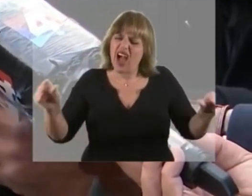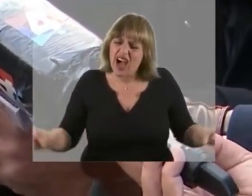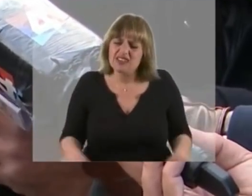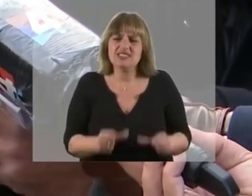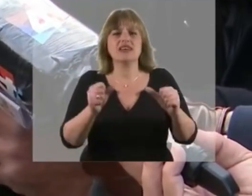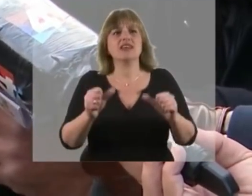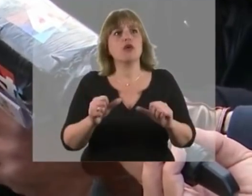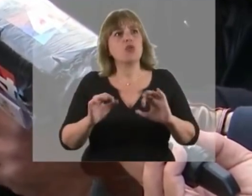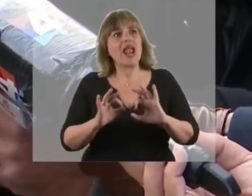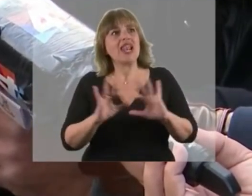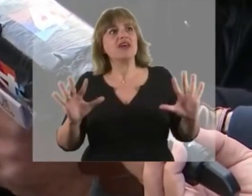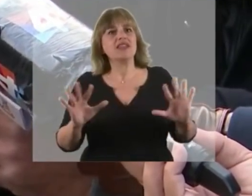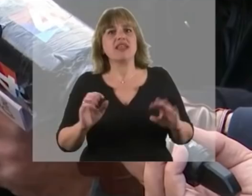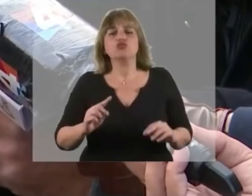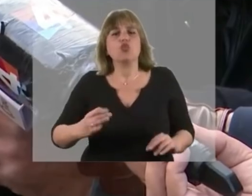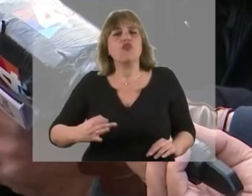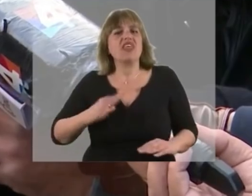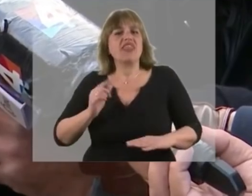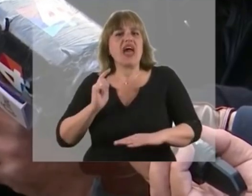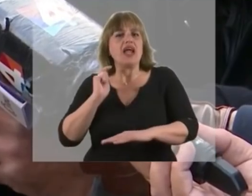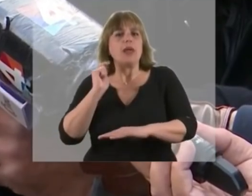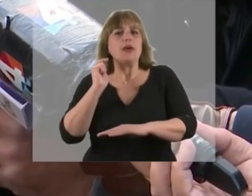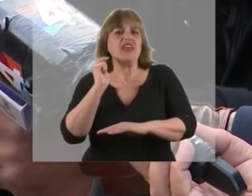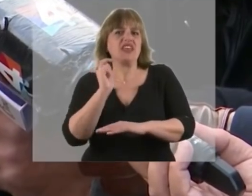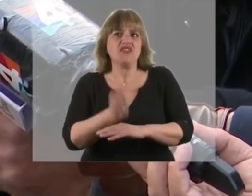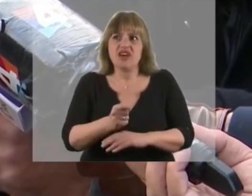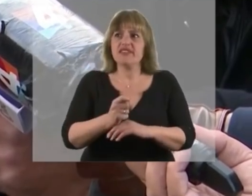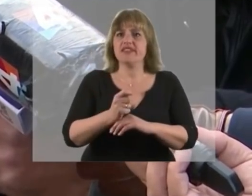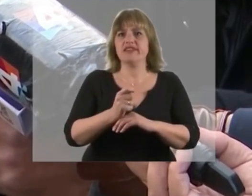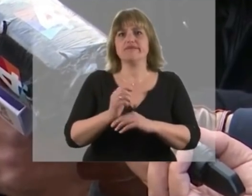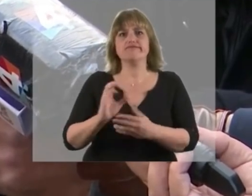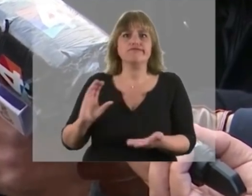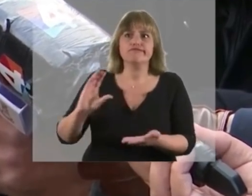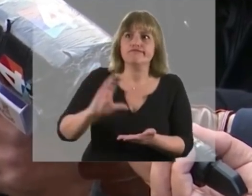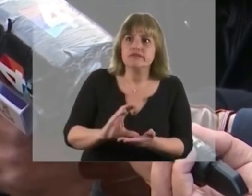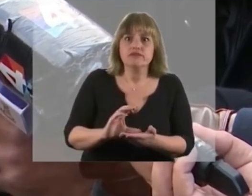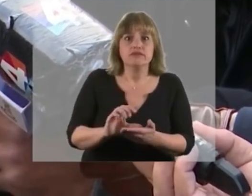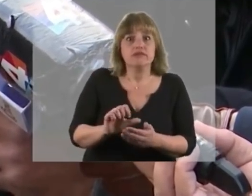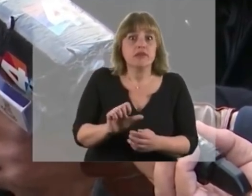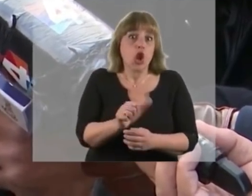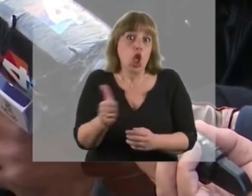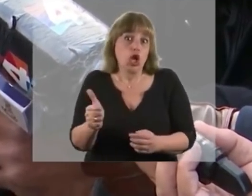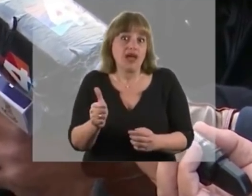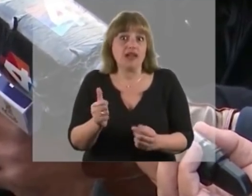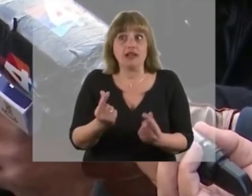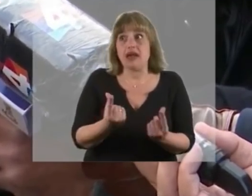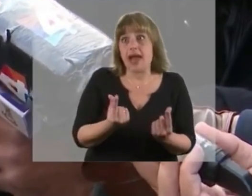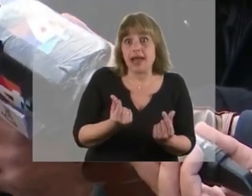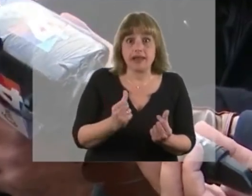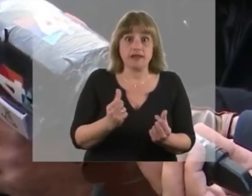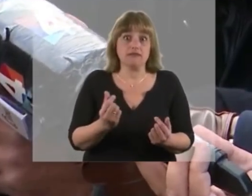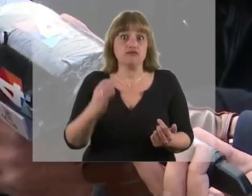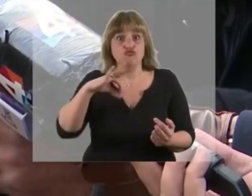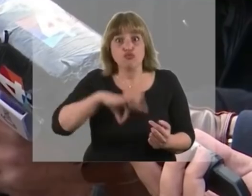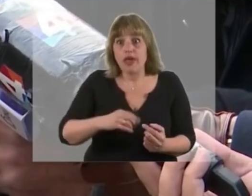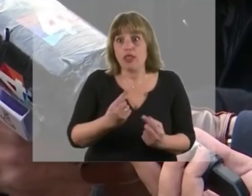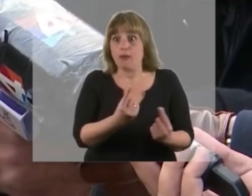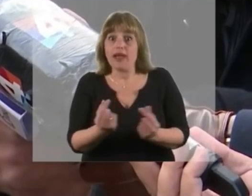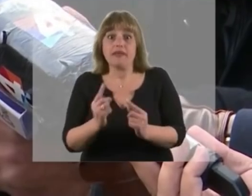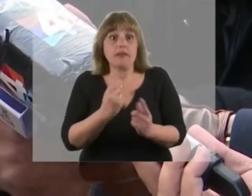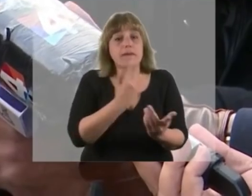sea una libertad de poder desarrollarse, de poder llevar adelante su vida, de poder invertir, de poder ganar dinero y